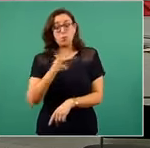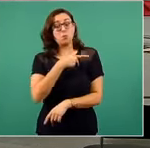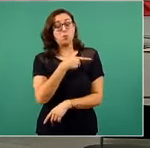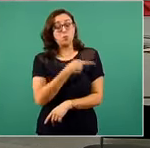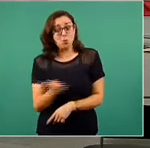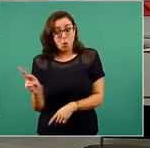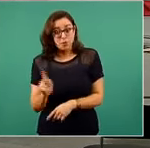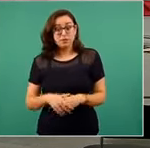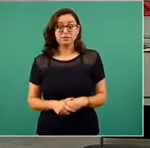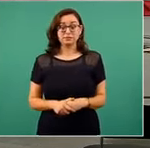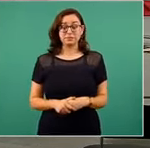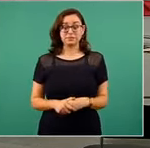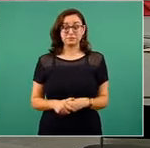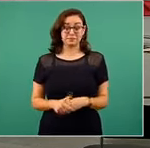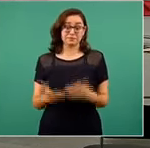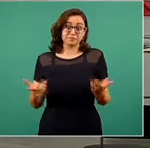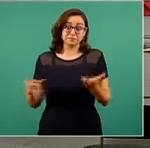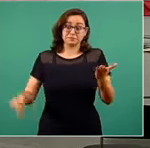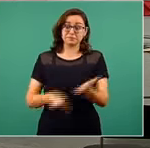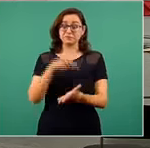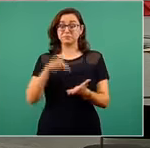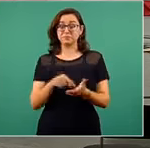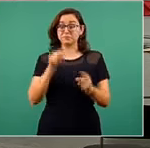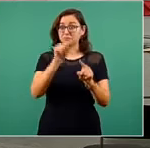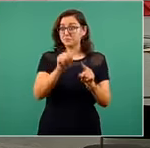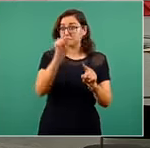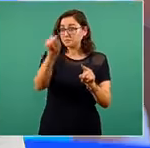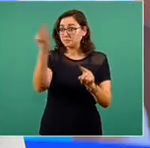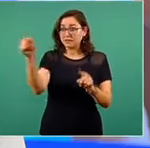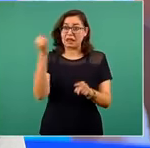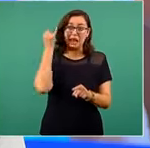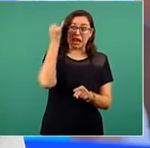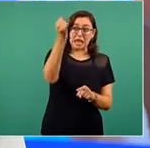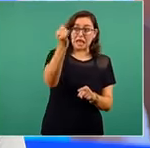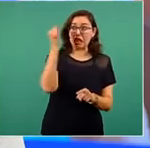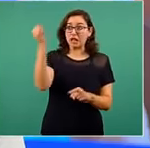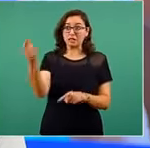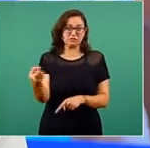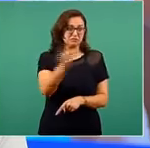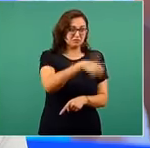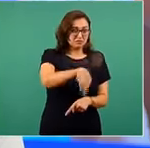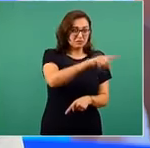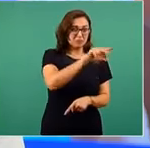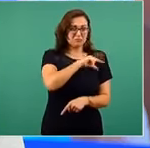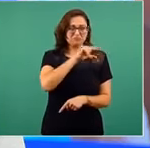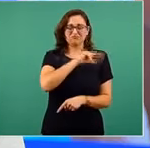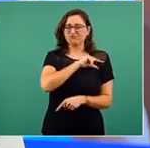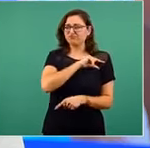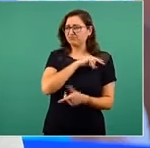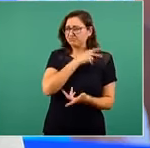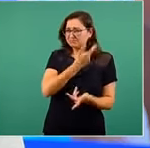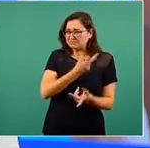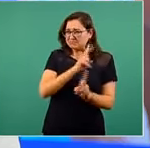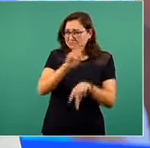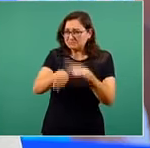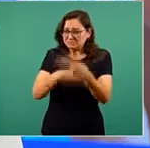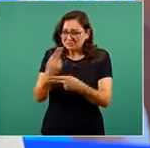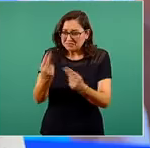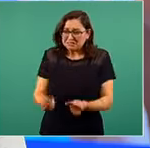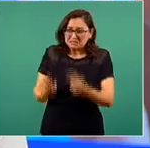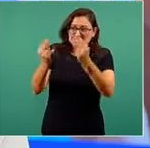sitios, la provisión de servicios de salud por parte de privados no es lucrativa. Entonces, no